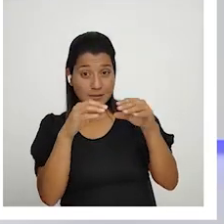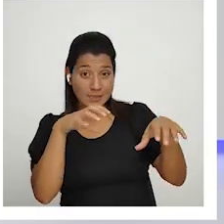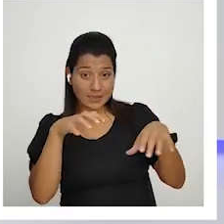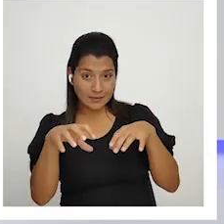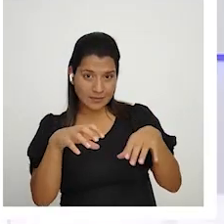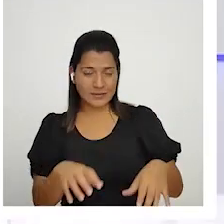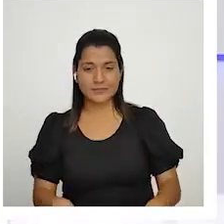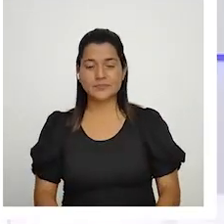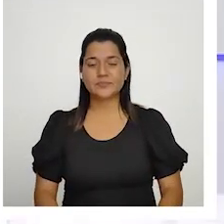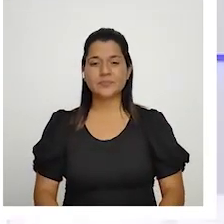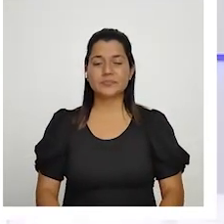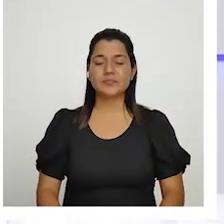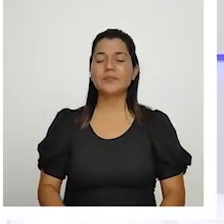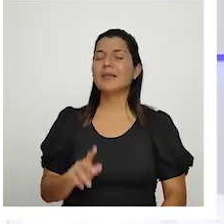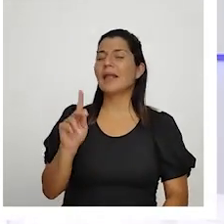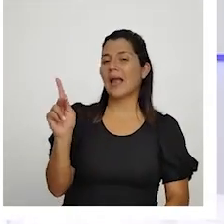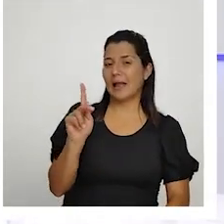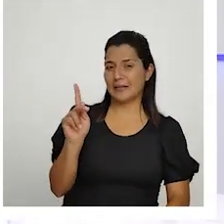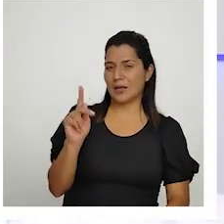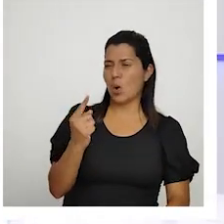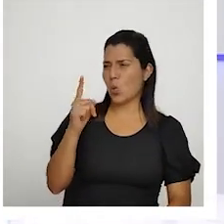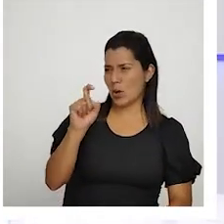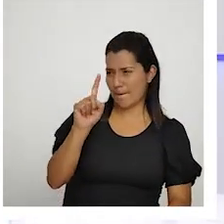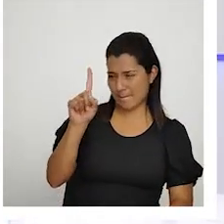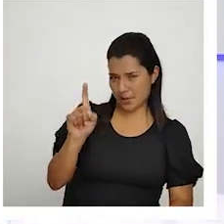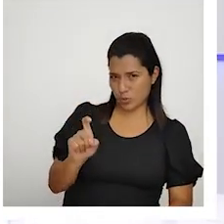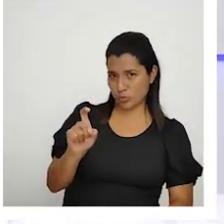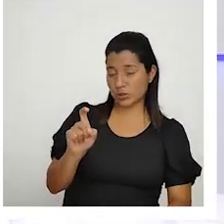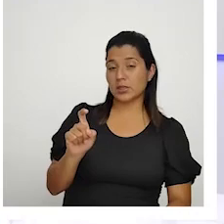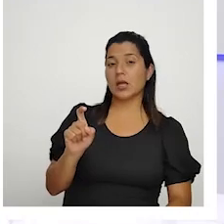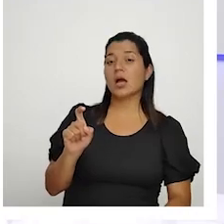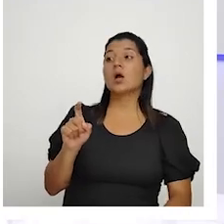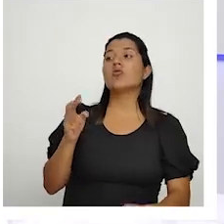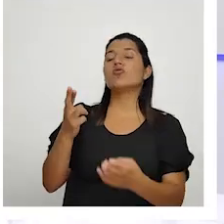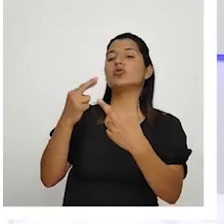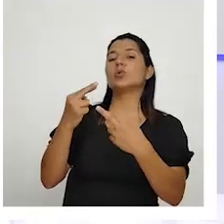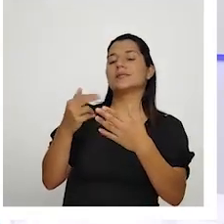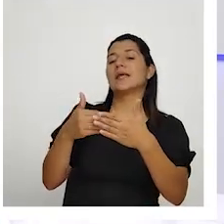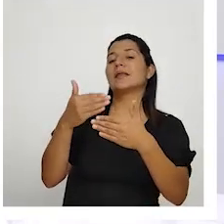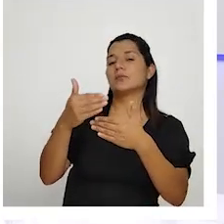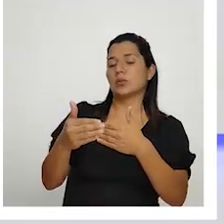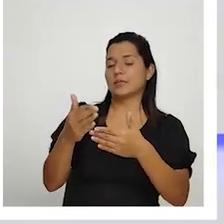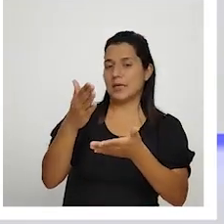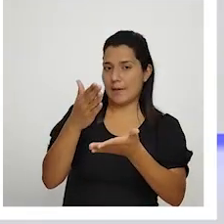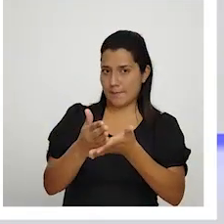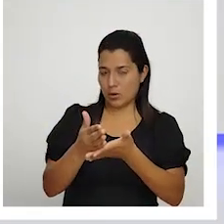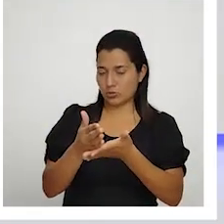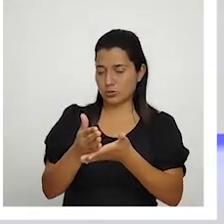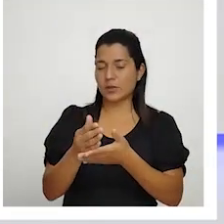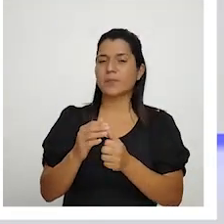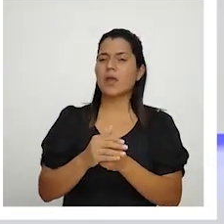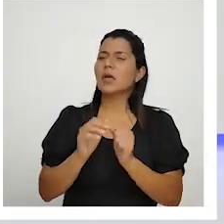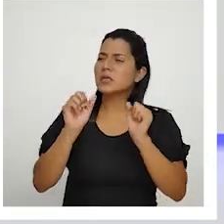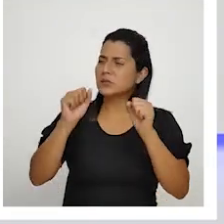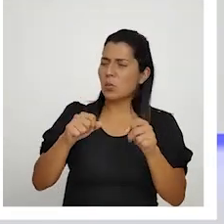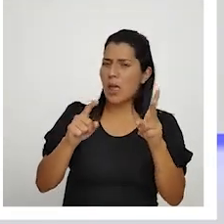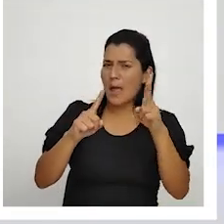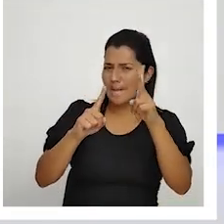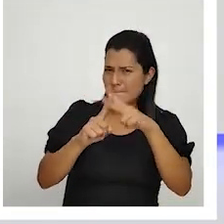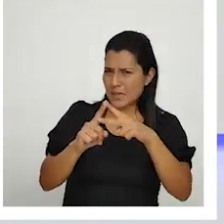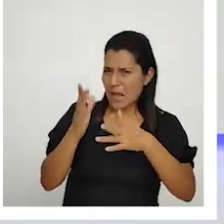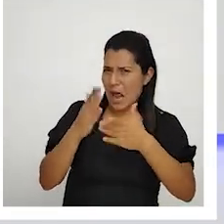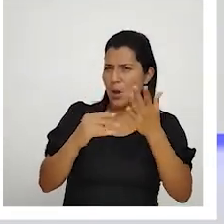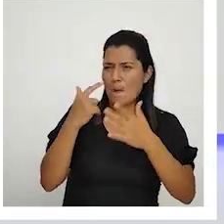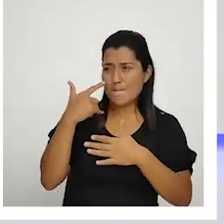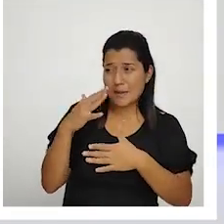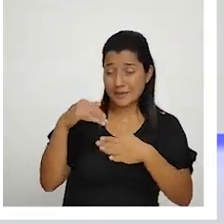niños. Catherine, una pregunta que te voy a hacer después de la pausa para irla pensando es, ¿se puede aplicar algo similar acá en Costa